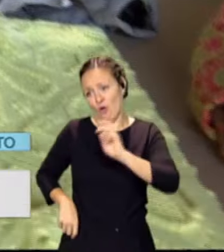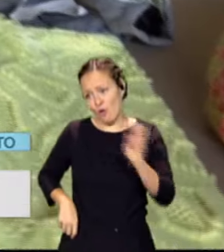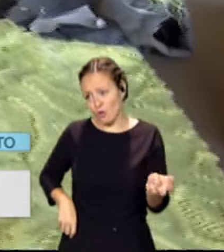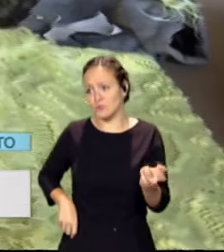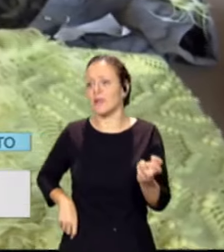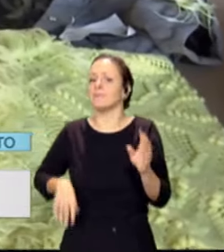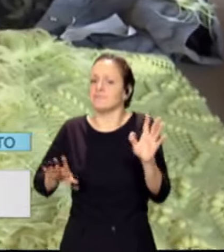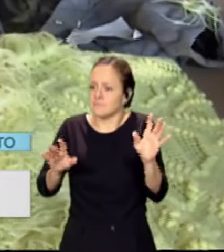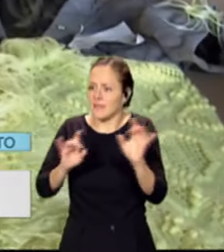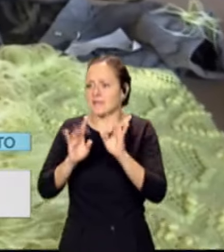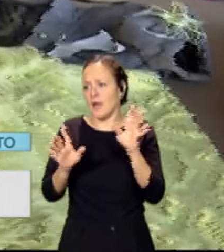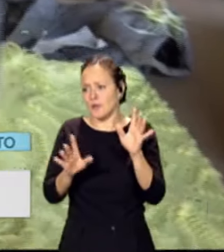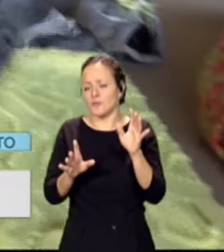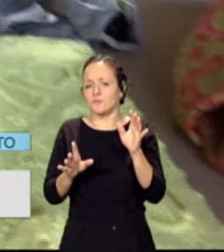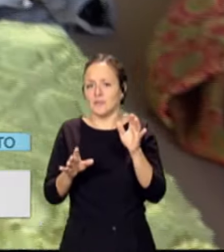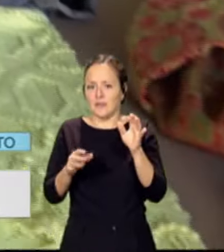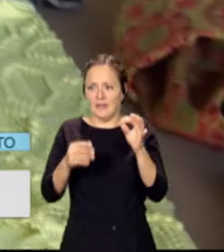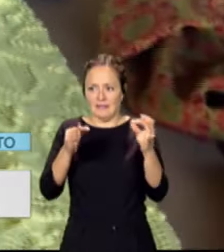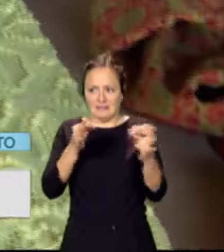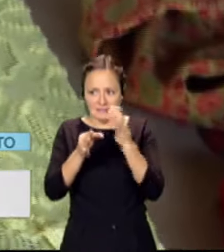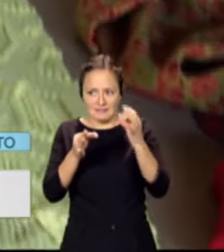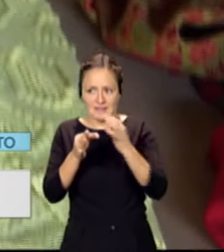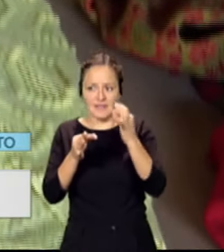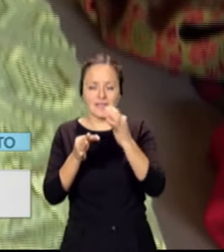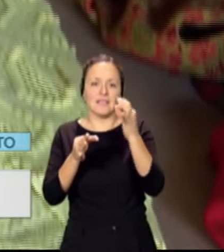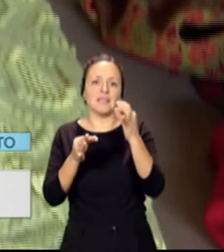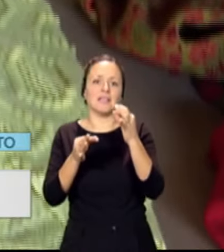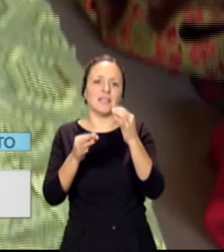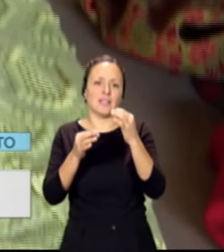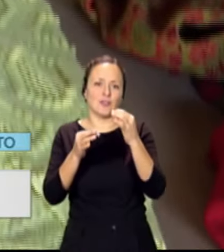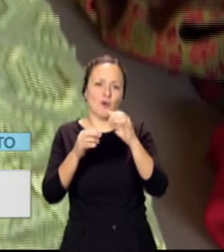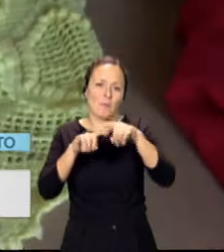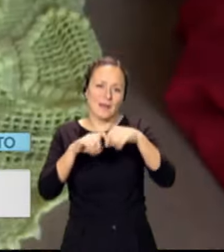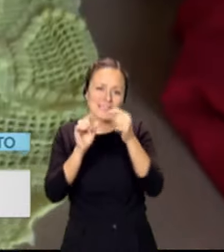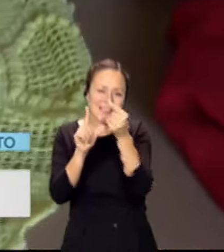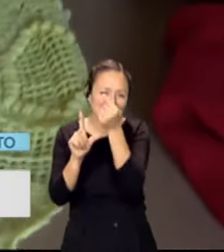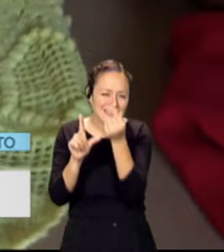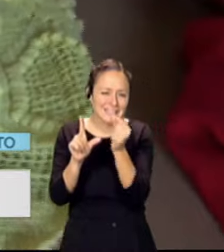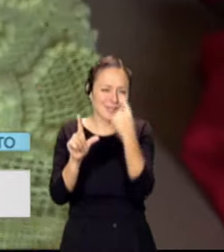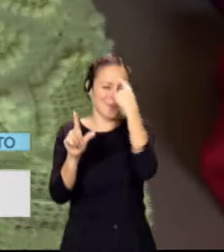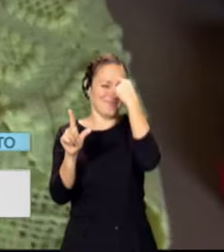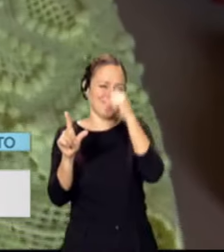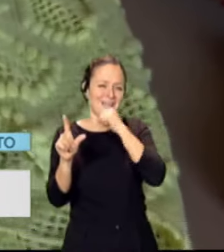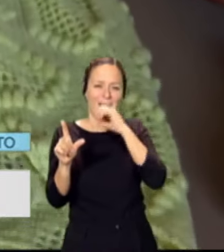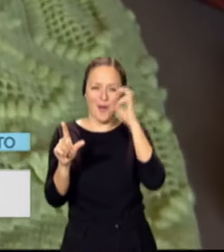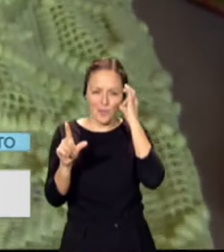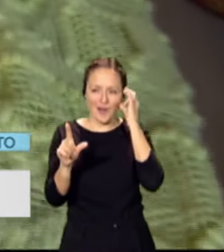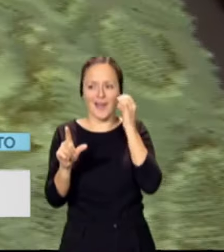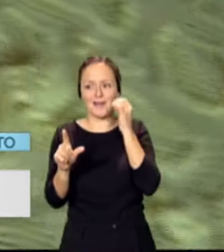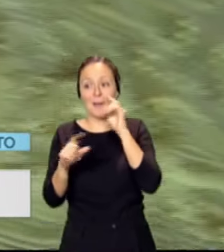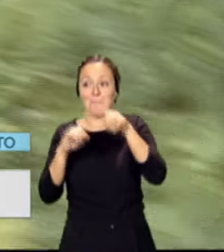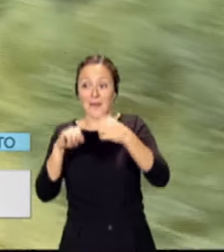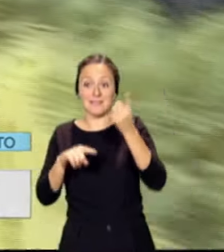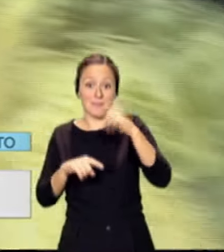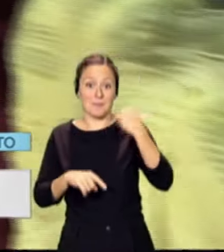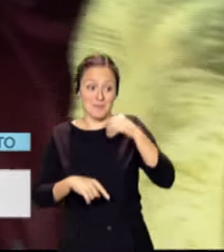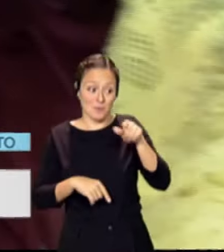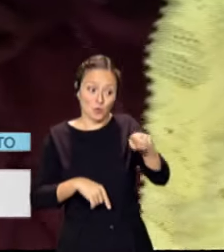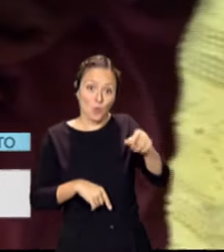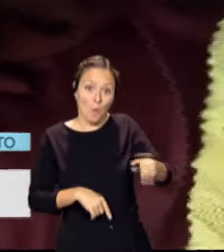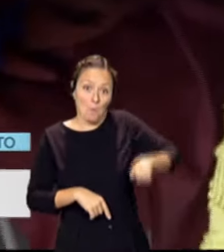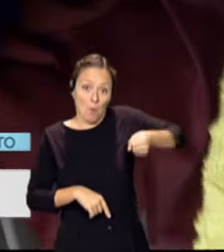poco los tejidos y el y el el diseño no Y aparte pues el bolsito que llevas en mano que también es